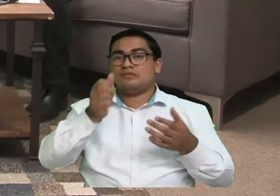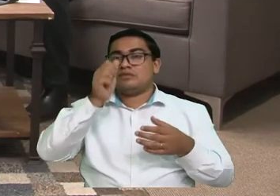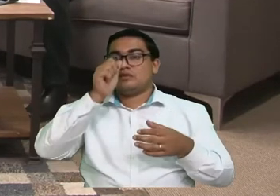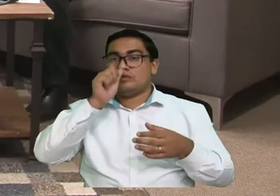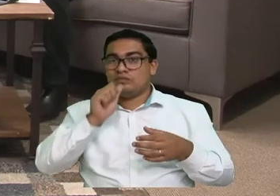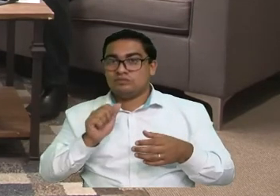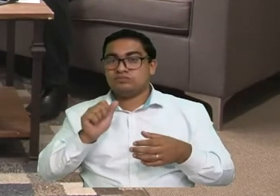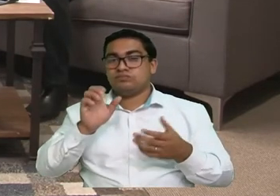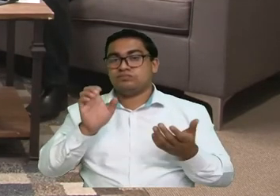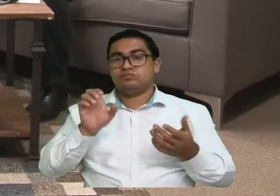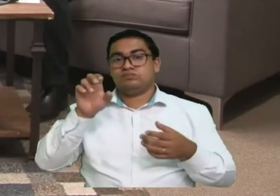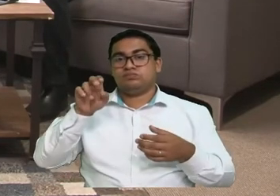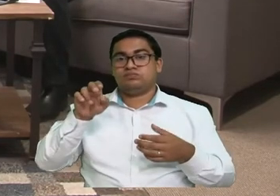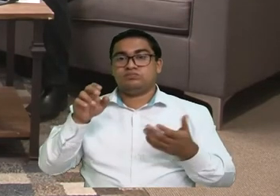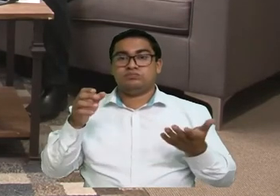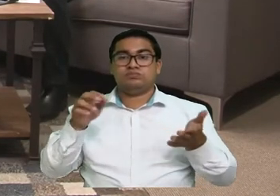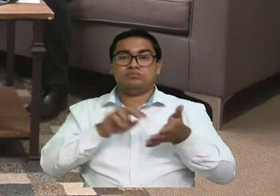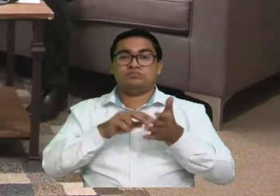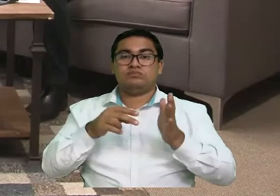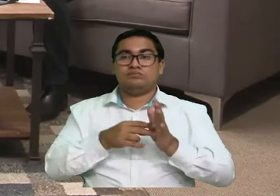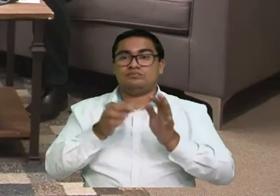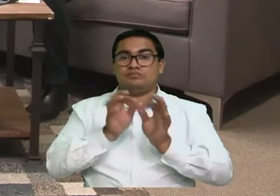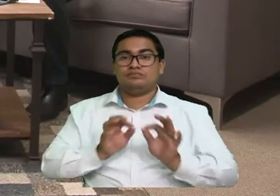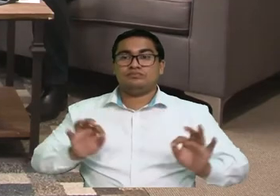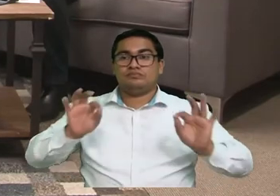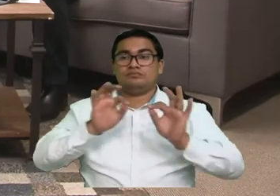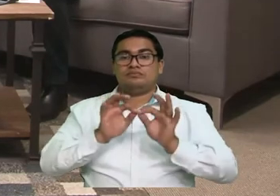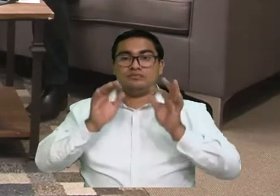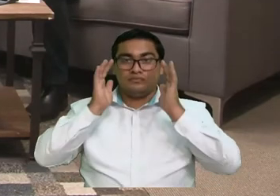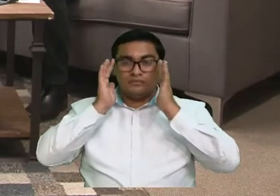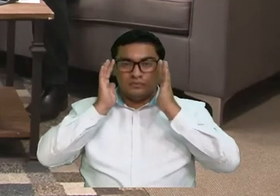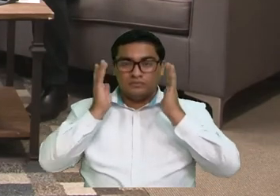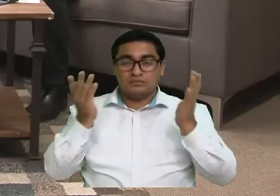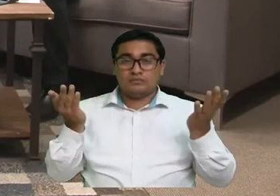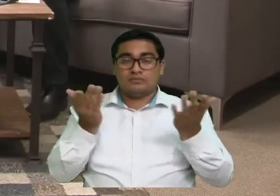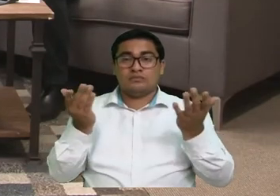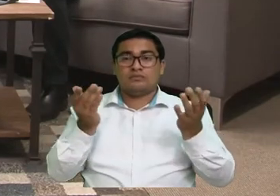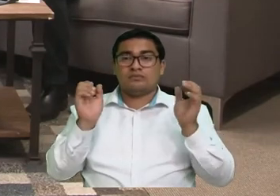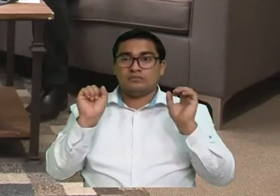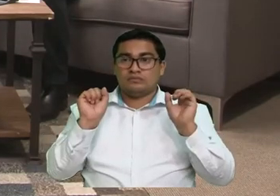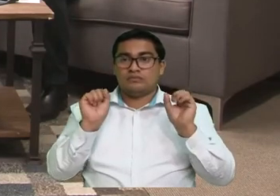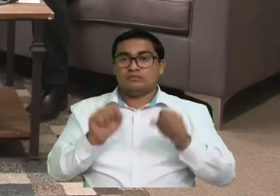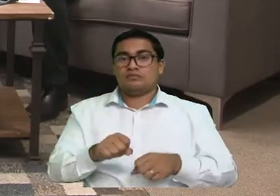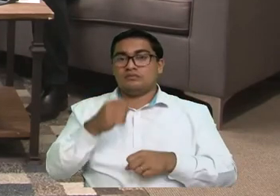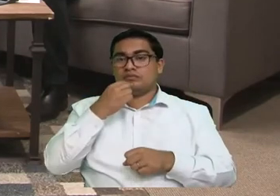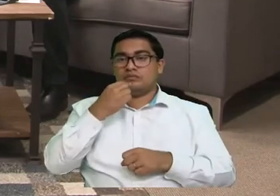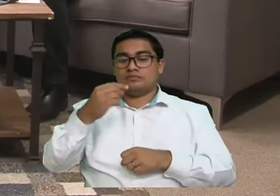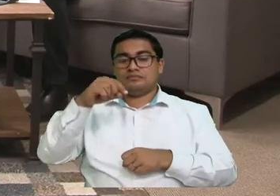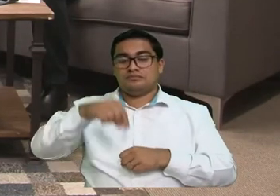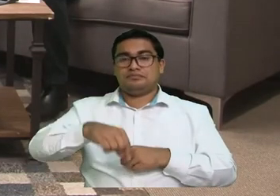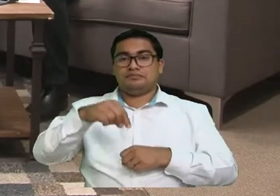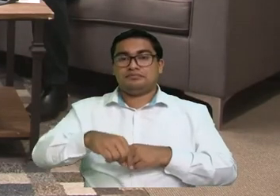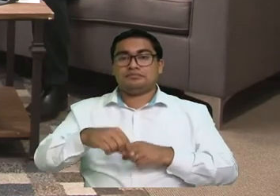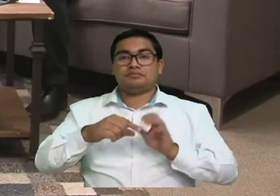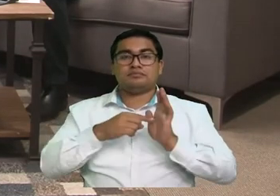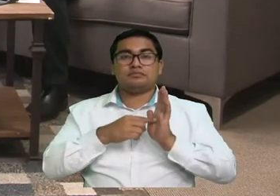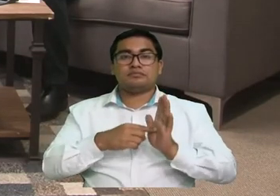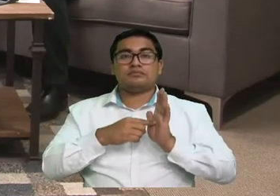escala, estamos sentando nosotros las bases para que aquí lo que